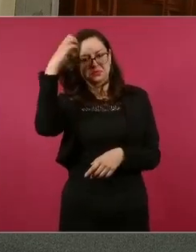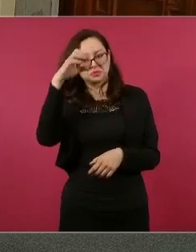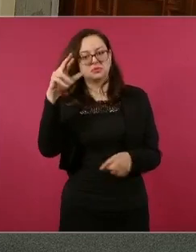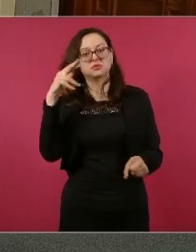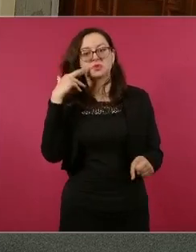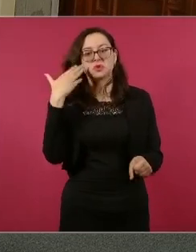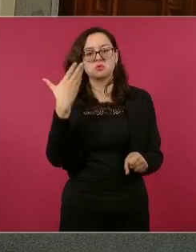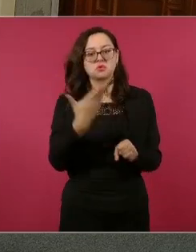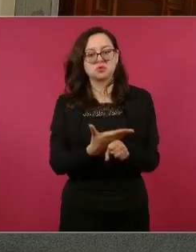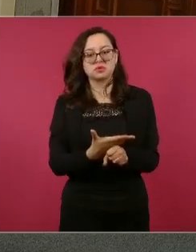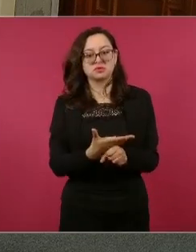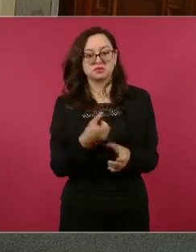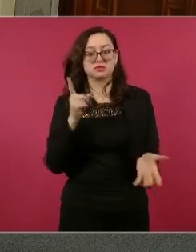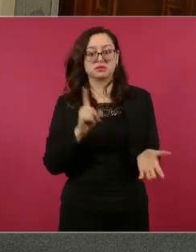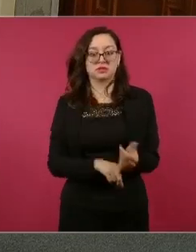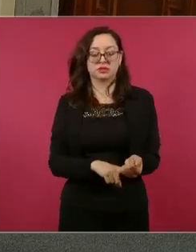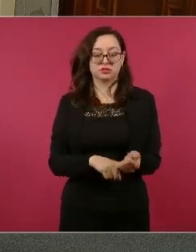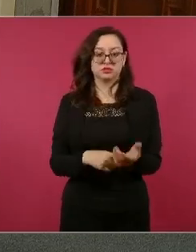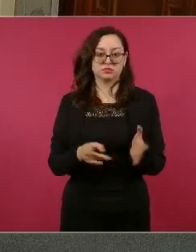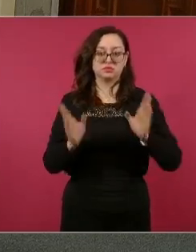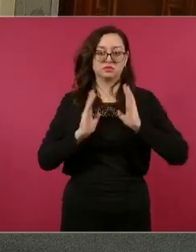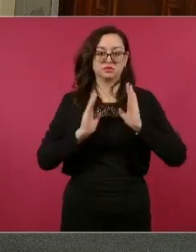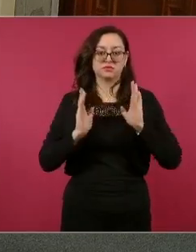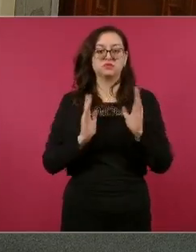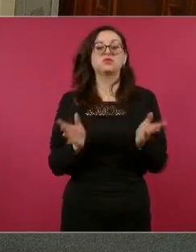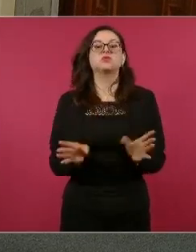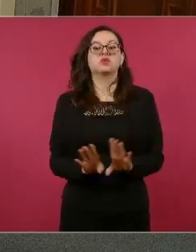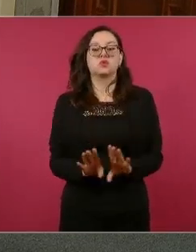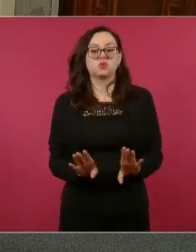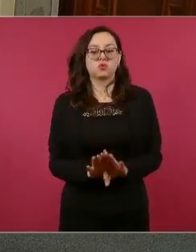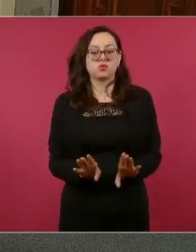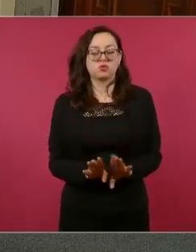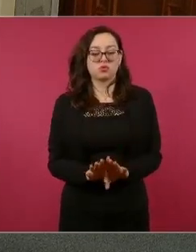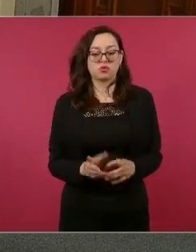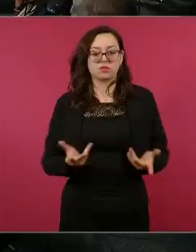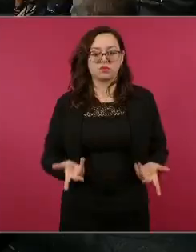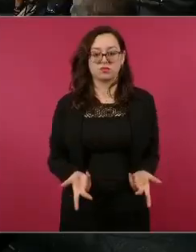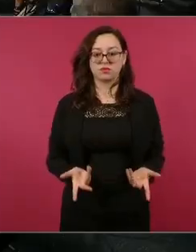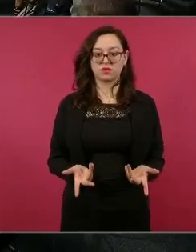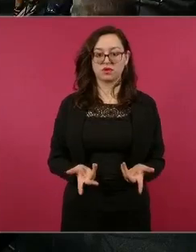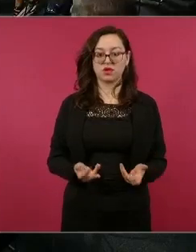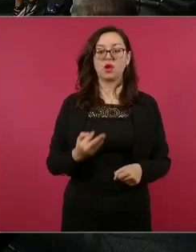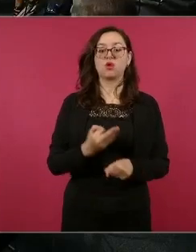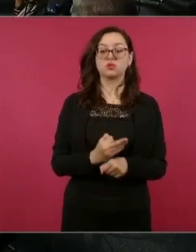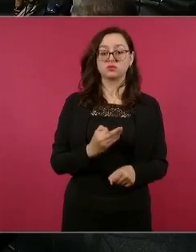en la Fuerza Aérea Mexicana y en qué condiciones se encuentra